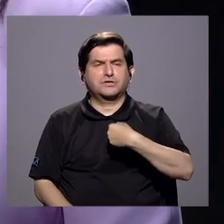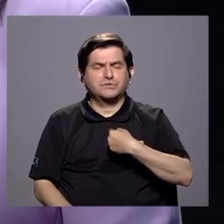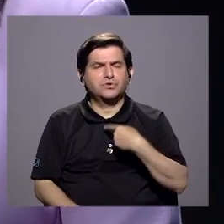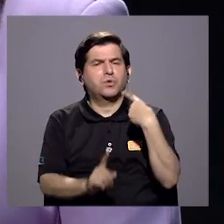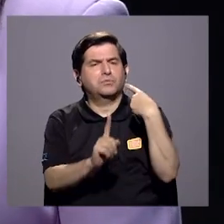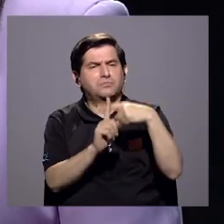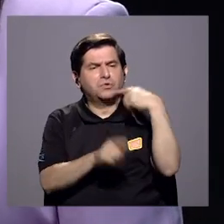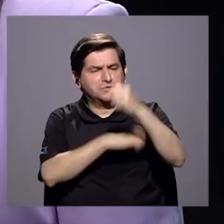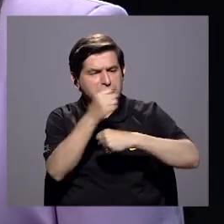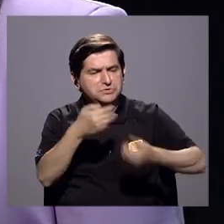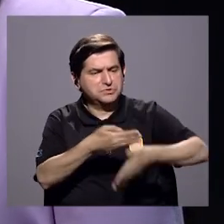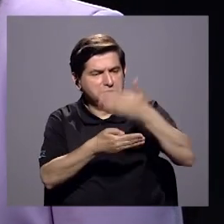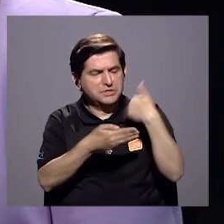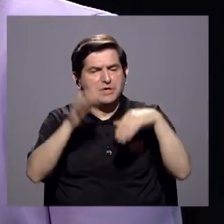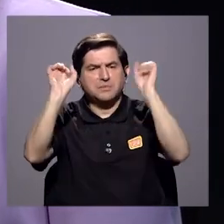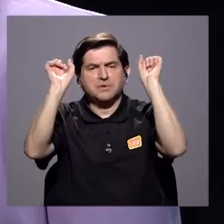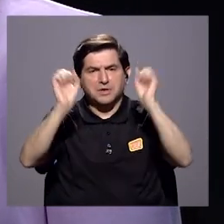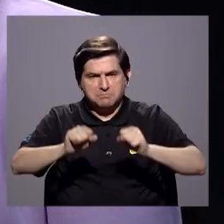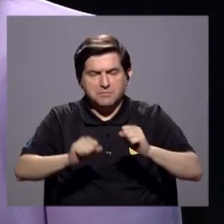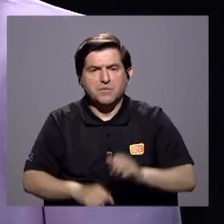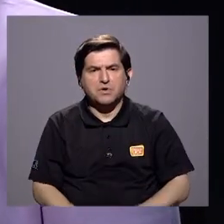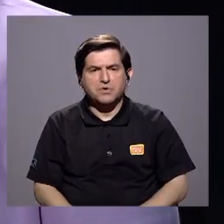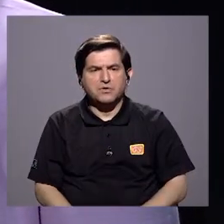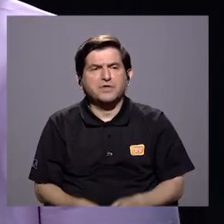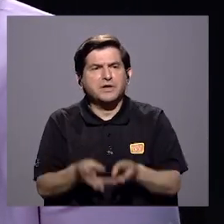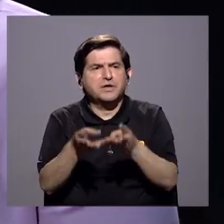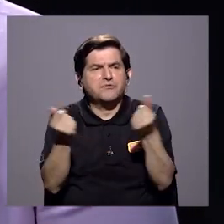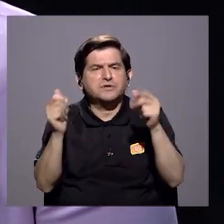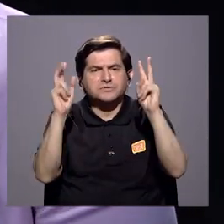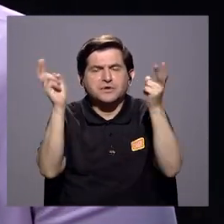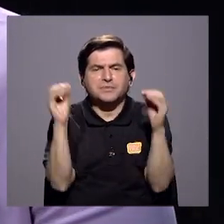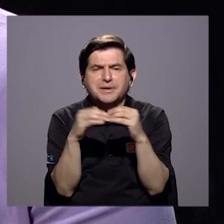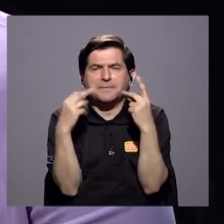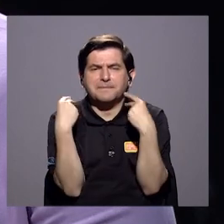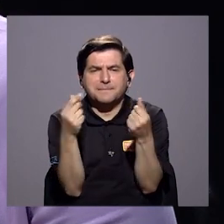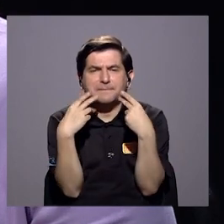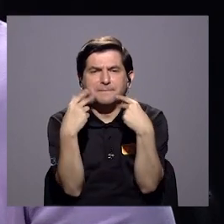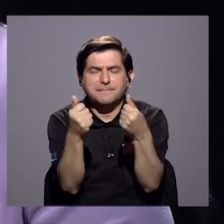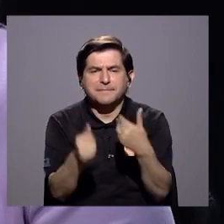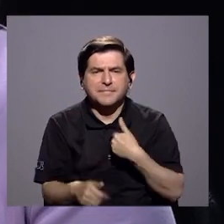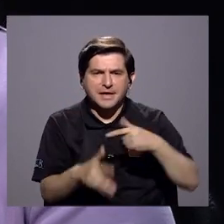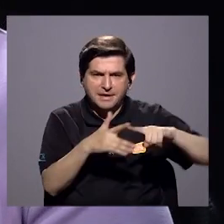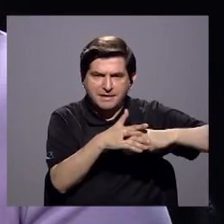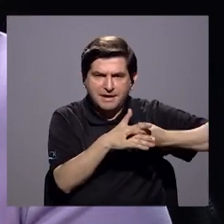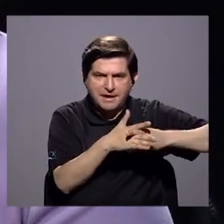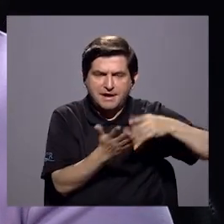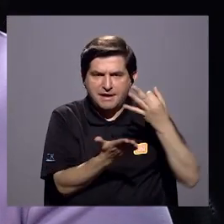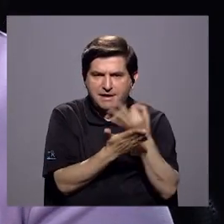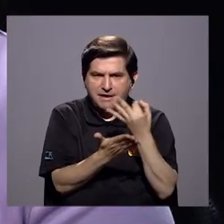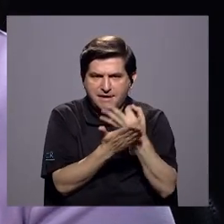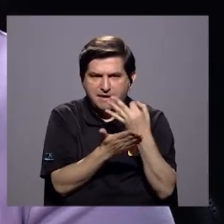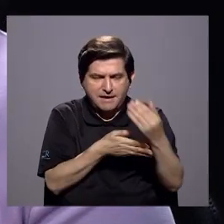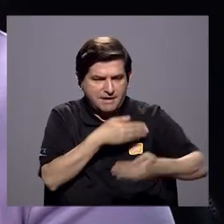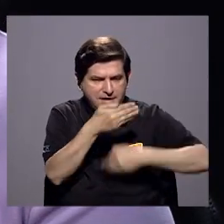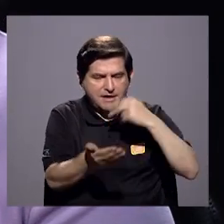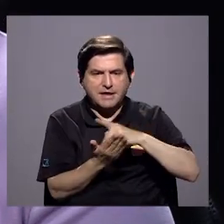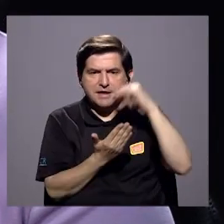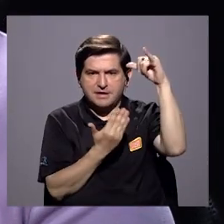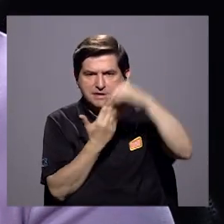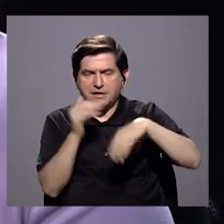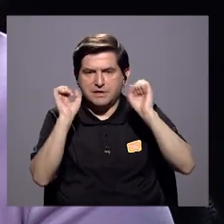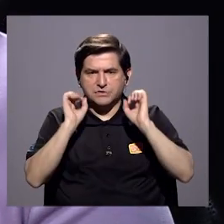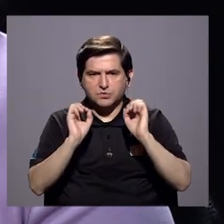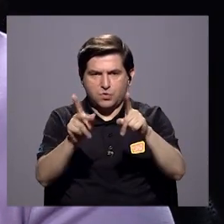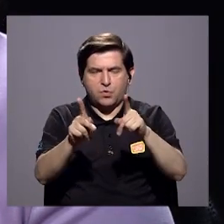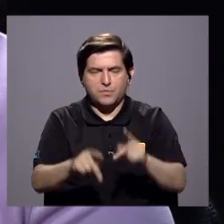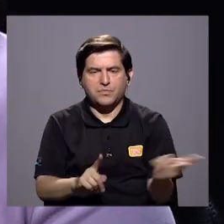más positiva el año anterior de que podríamos resolver el tema más rápido y tener una herramienta financiera y de gestión de proyectos que